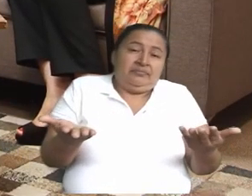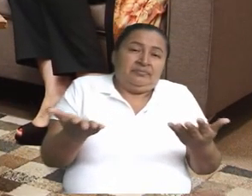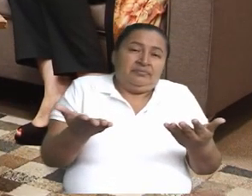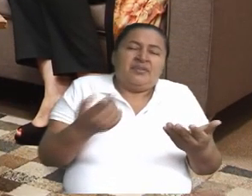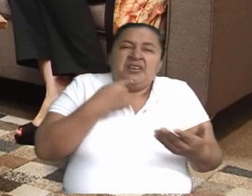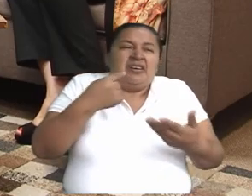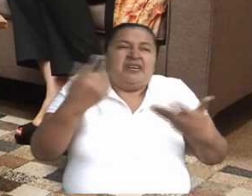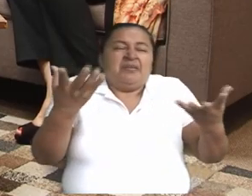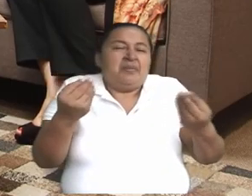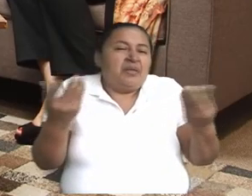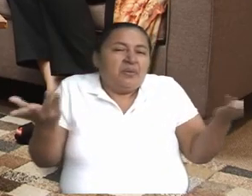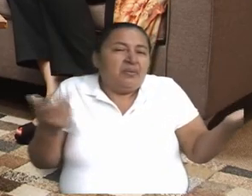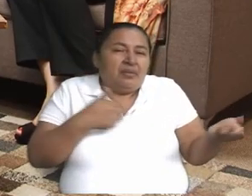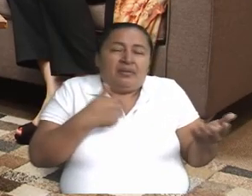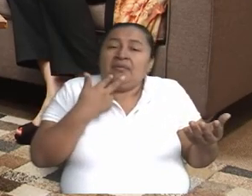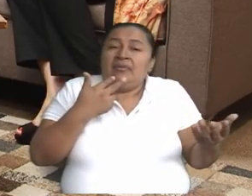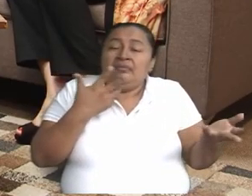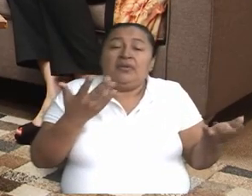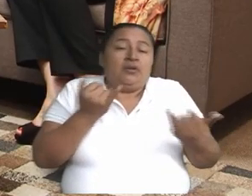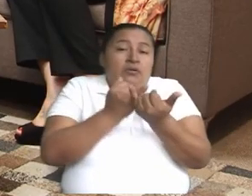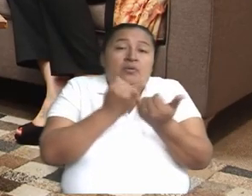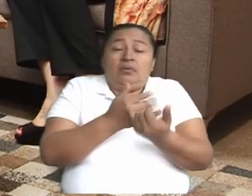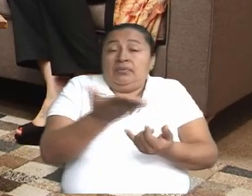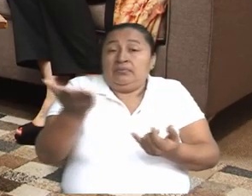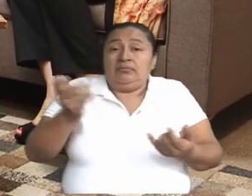¿Quién dijo miedo? Pero no los dejan.